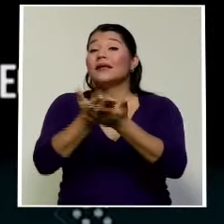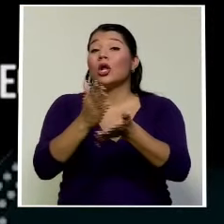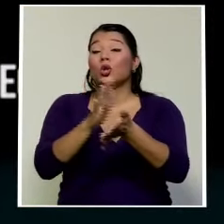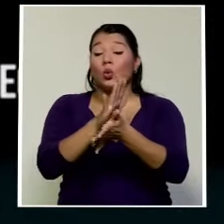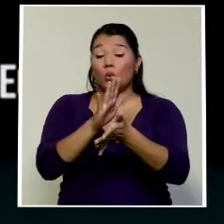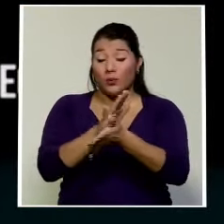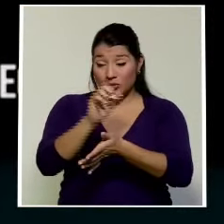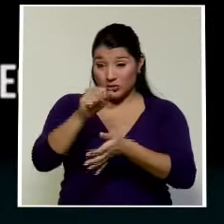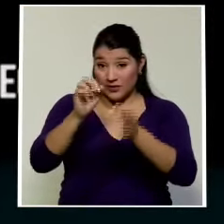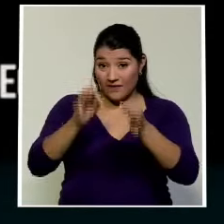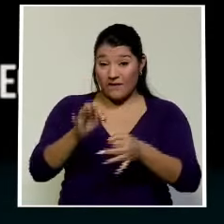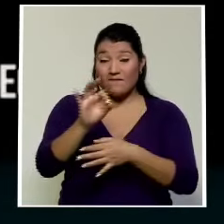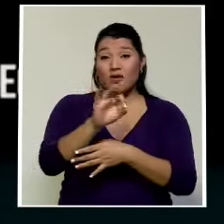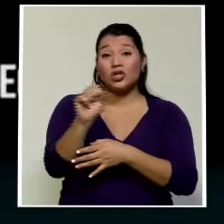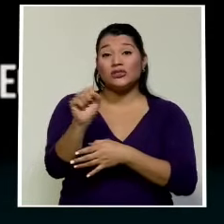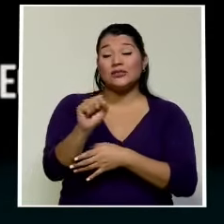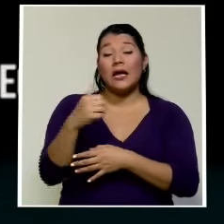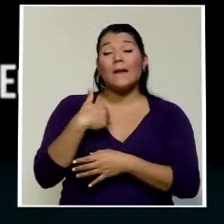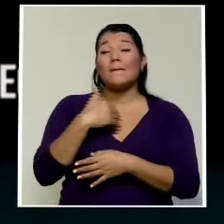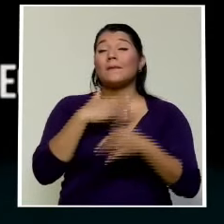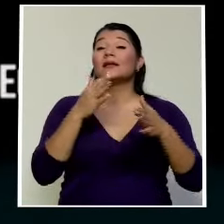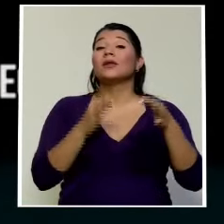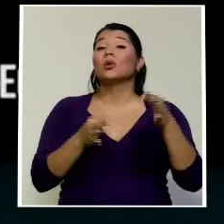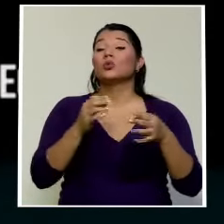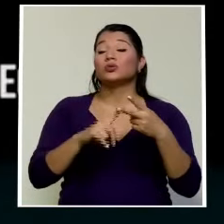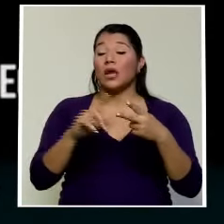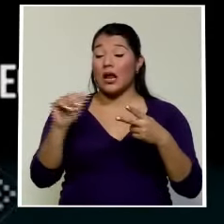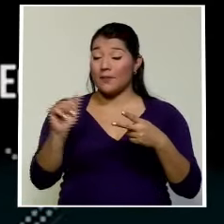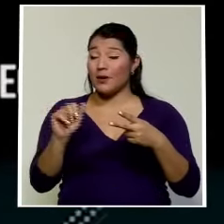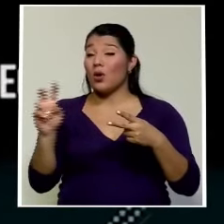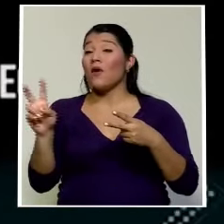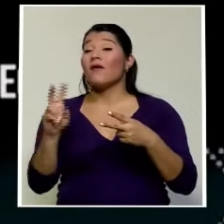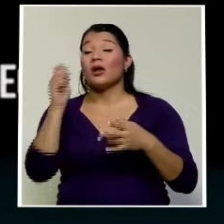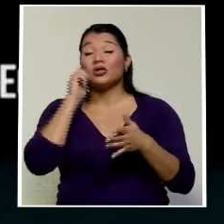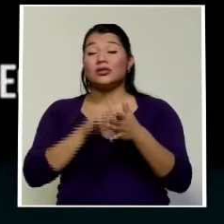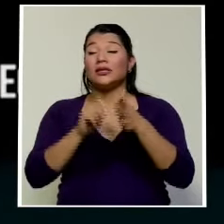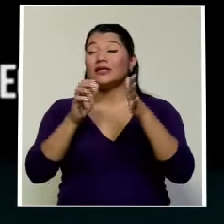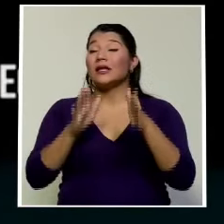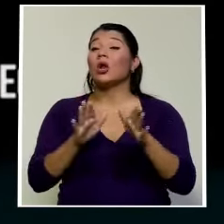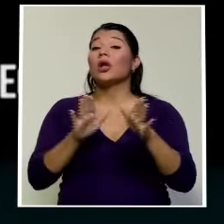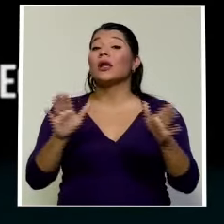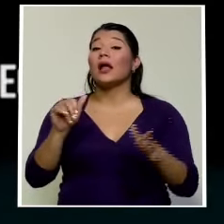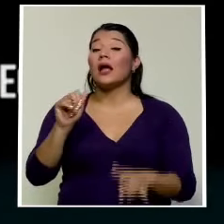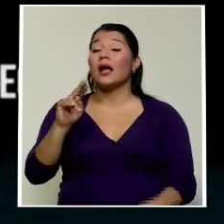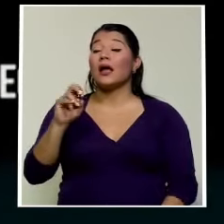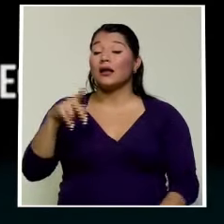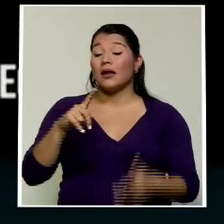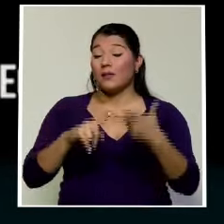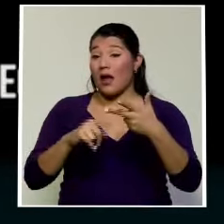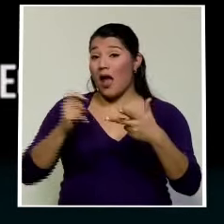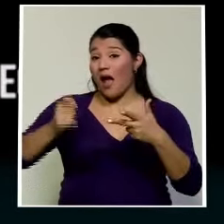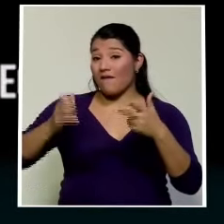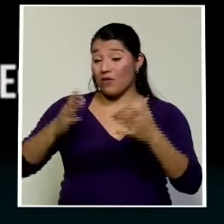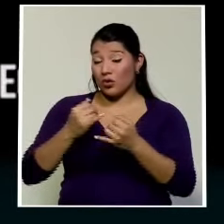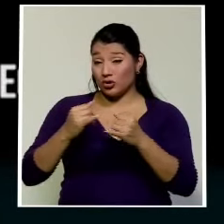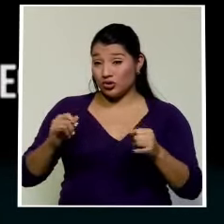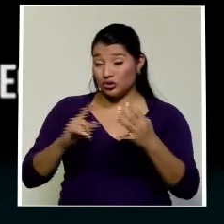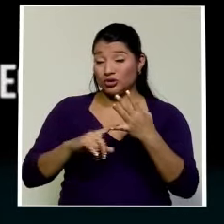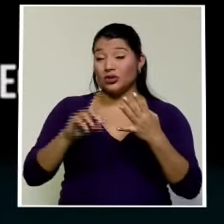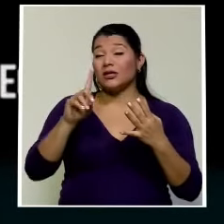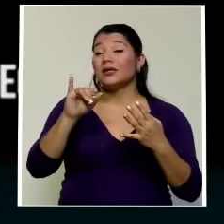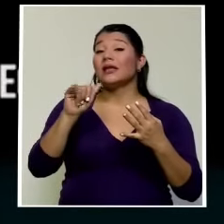fueron Fiorella Salazar, ministra de Justicia; Albino Vargas, secretario general de ANEP; un abogado particular;